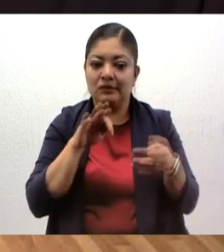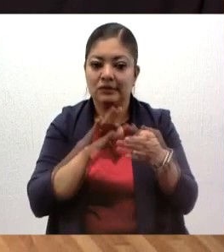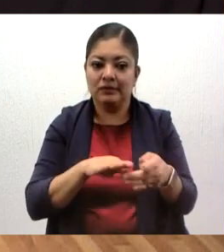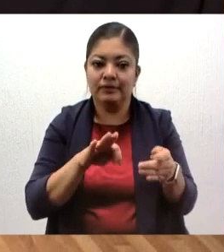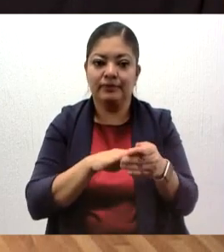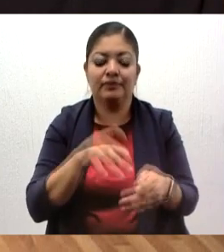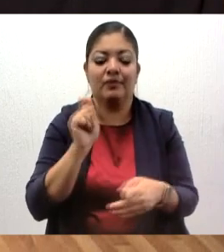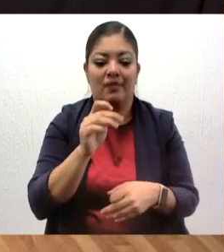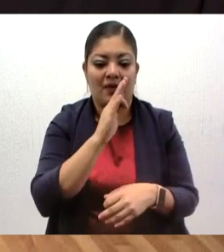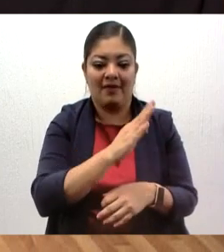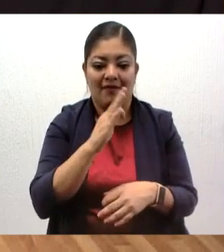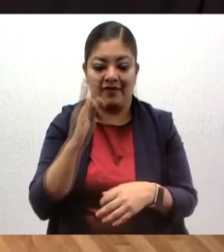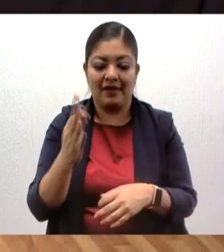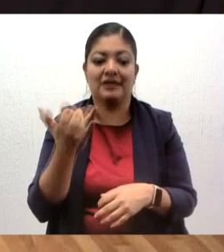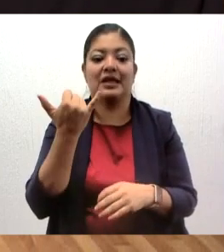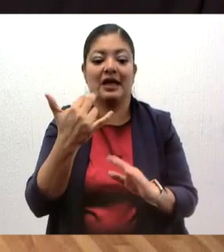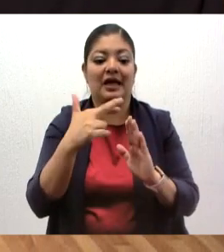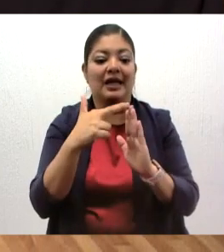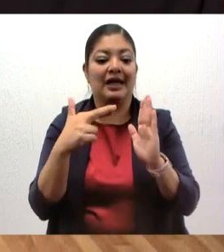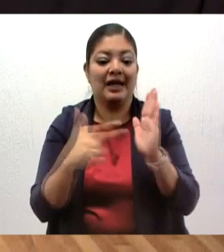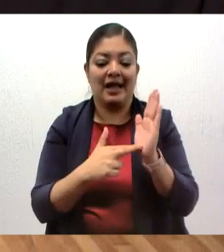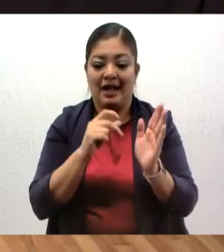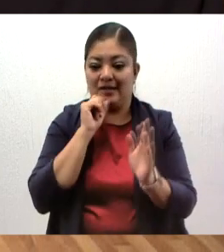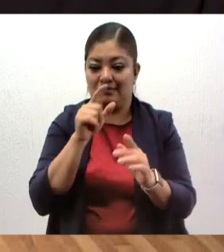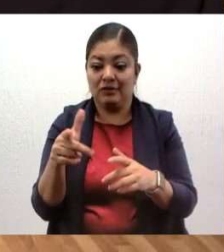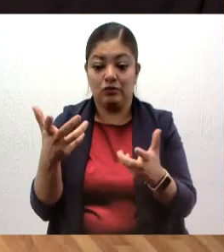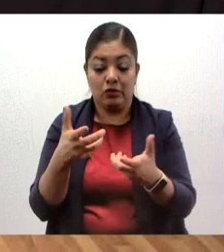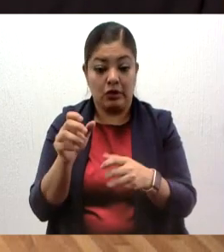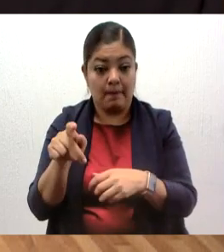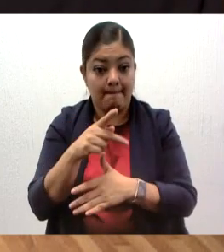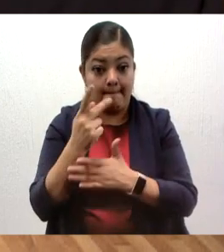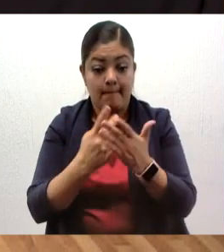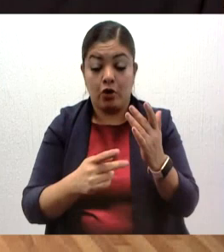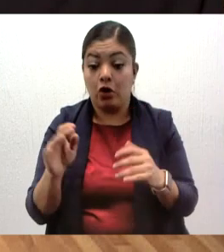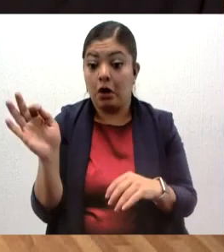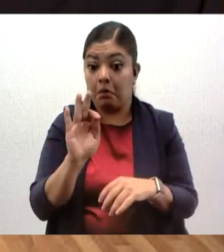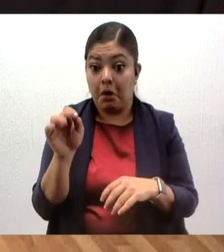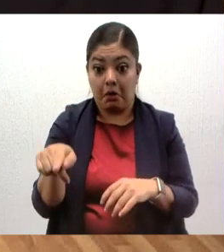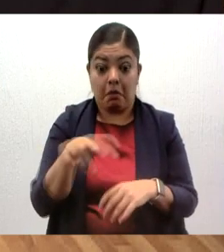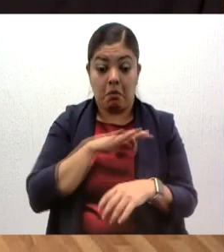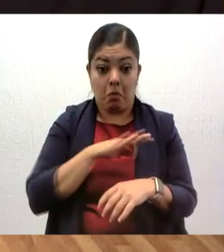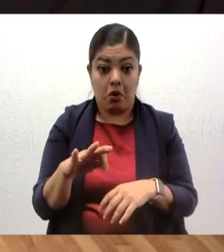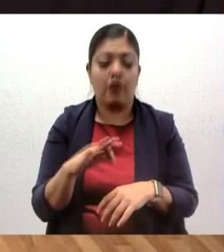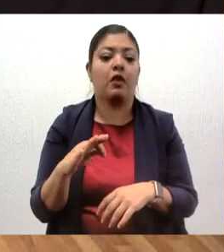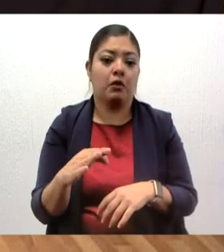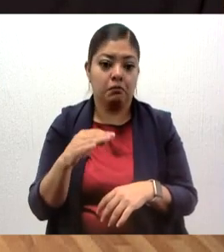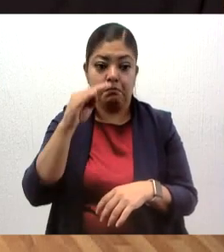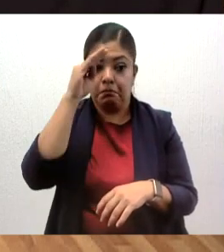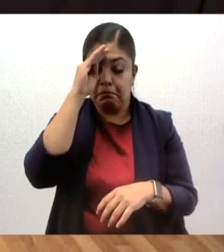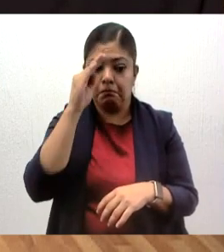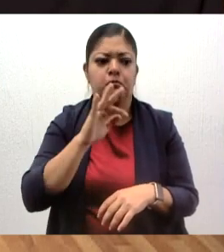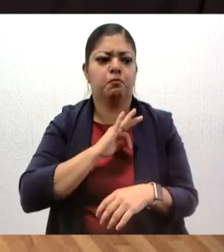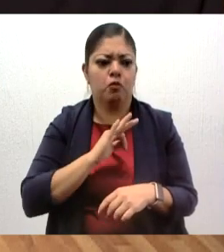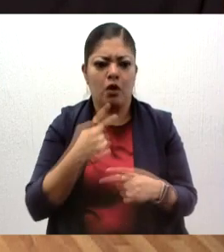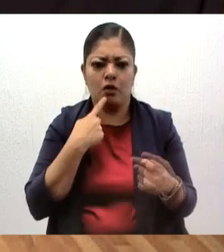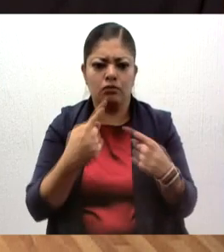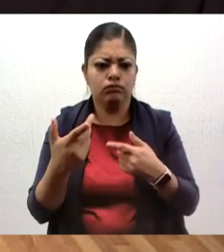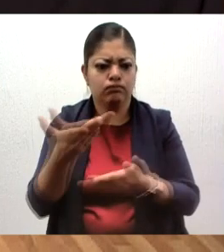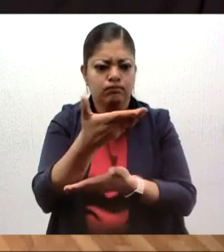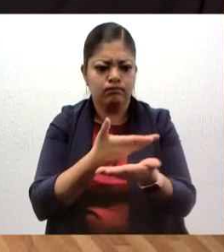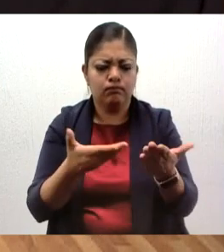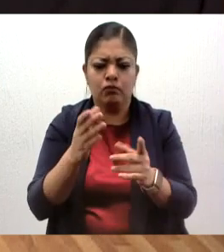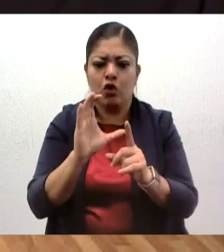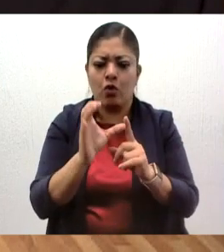fechas y las reglas de operación de dicho programa si fuera esto posible a considerar y a debatirse en la comisión de Hacienda que